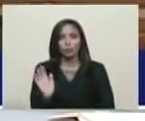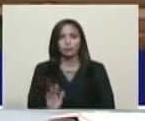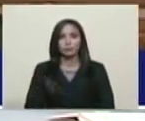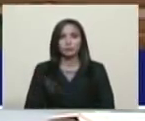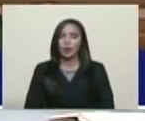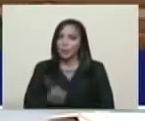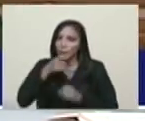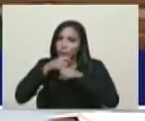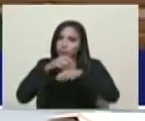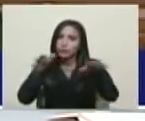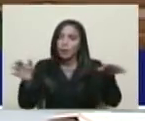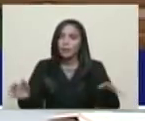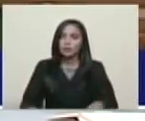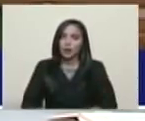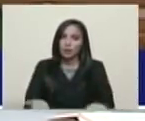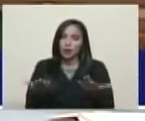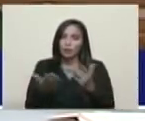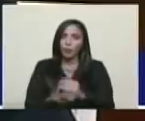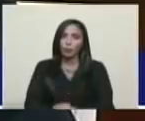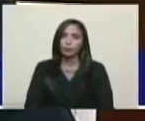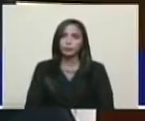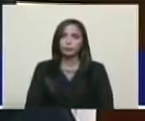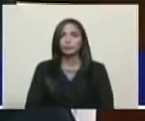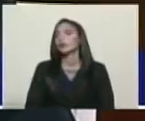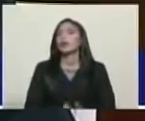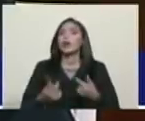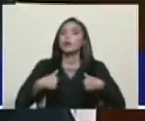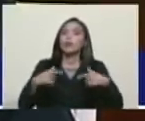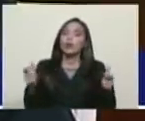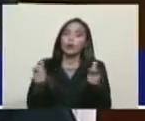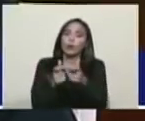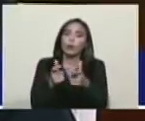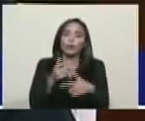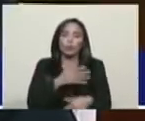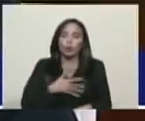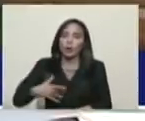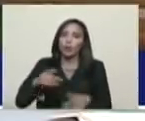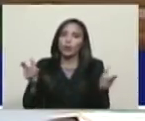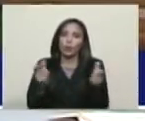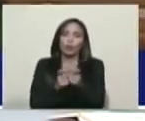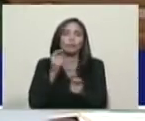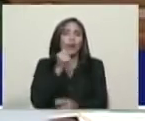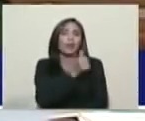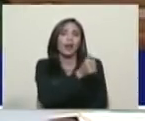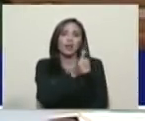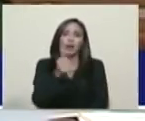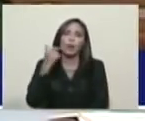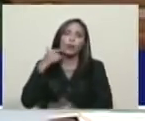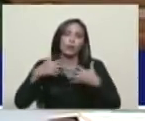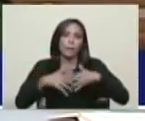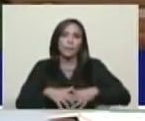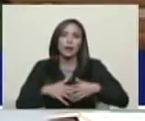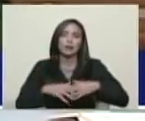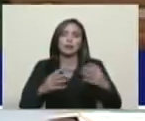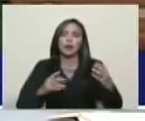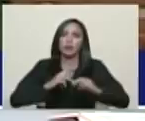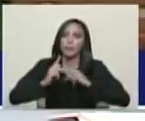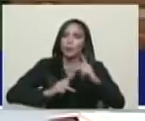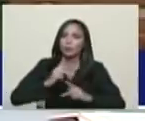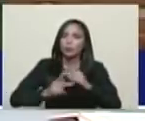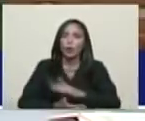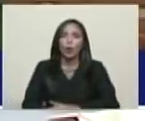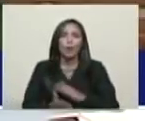Transmítele este mensaje a ellos. Yo quiero tener una reunión con cada uno de los grandes productores, con cada uno de los grandes